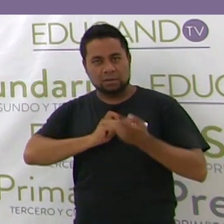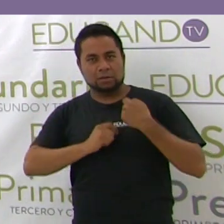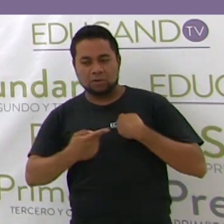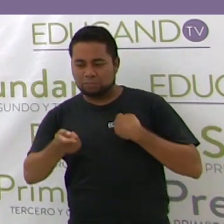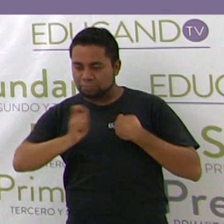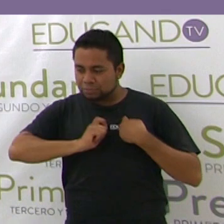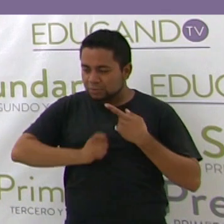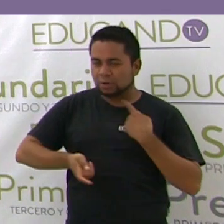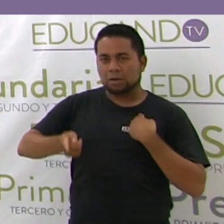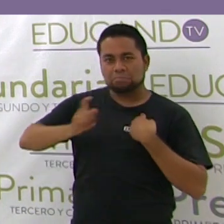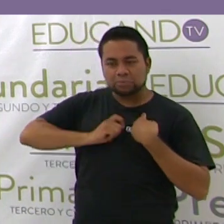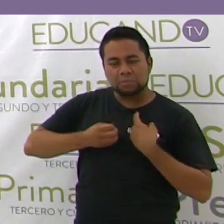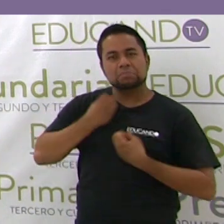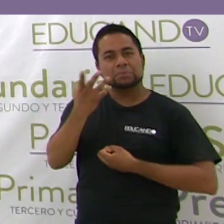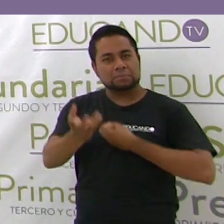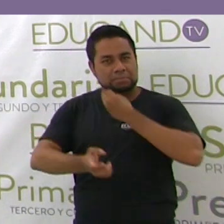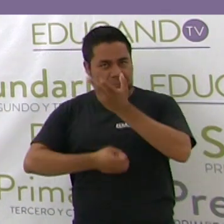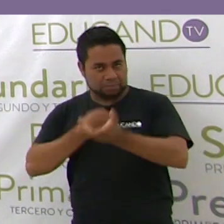misma. Entonces,